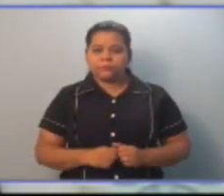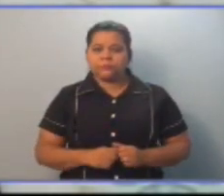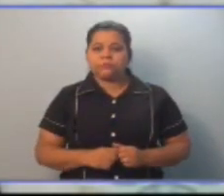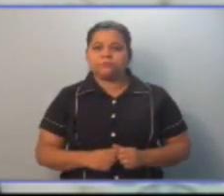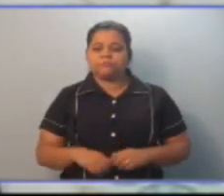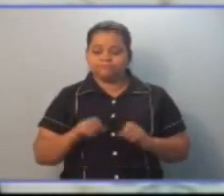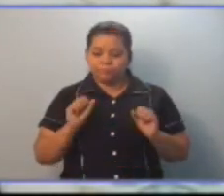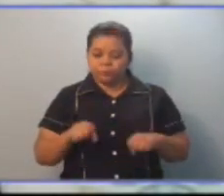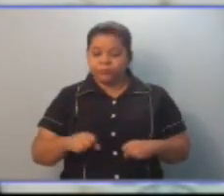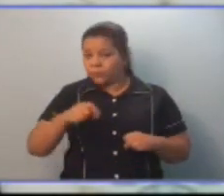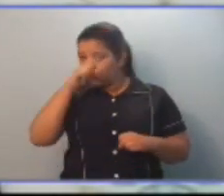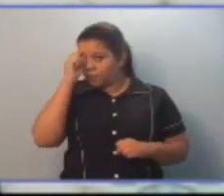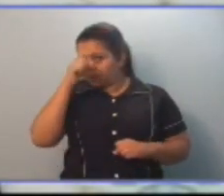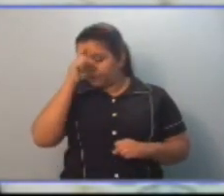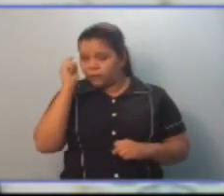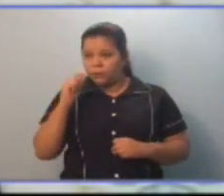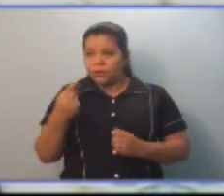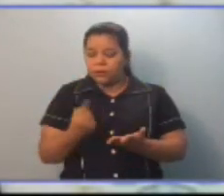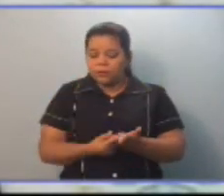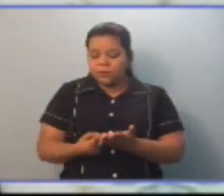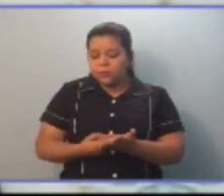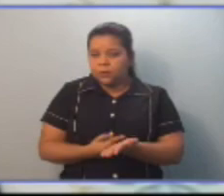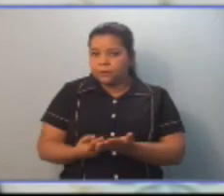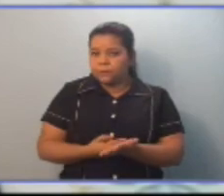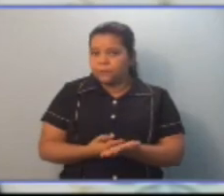de actuación del tribunal.